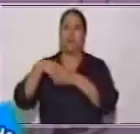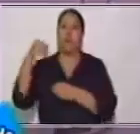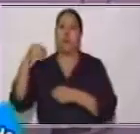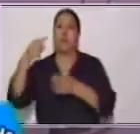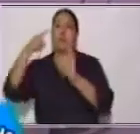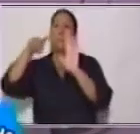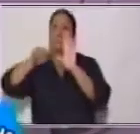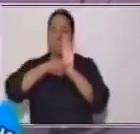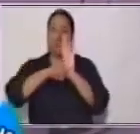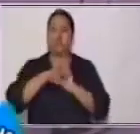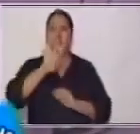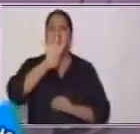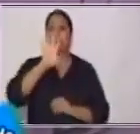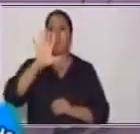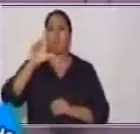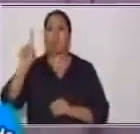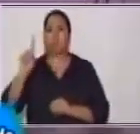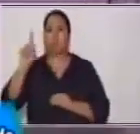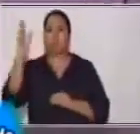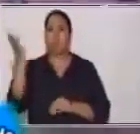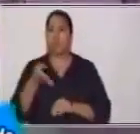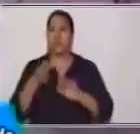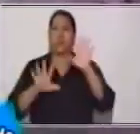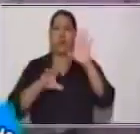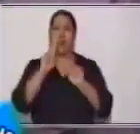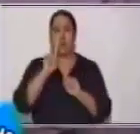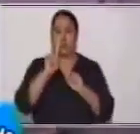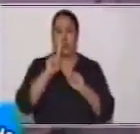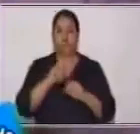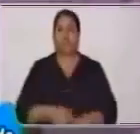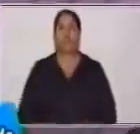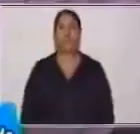451 negativos dividido 11.